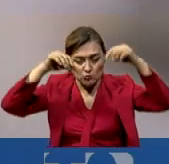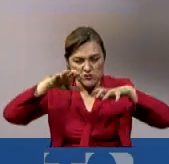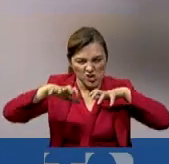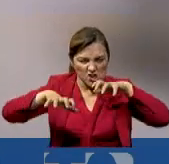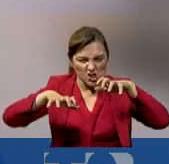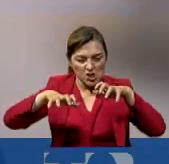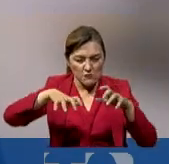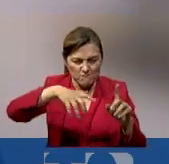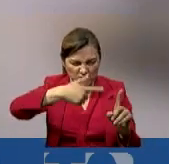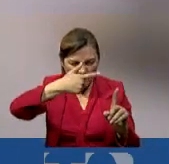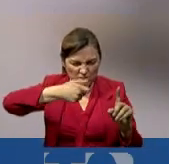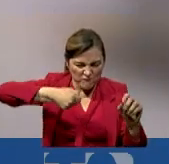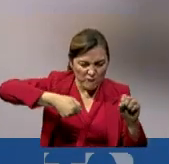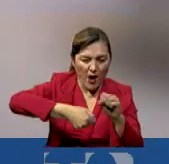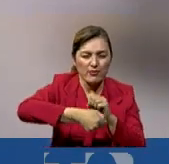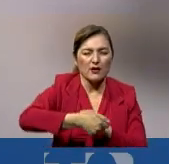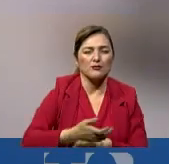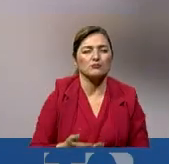asesinados,